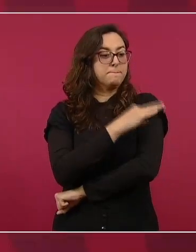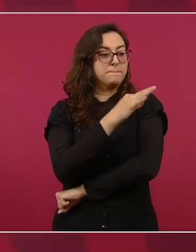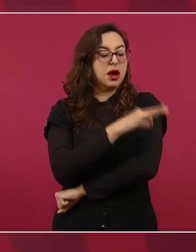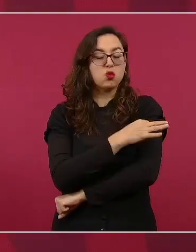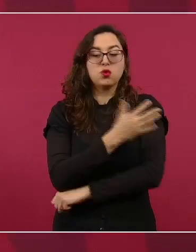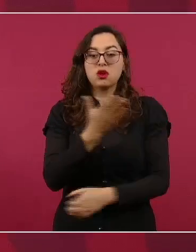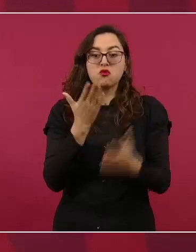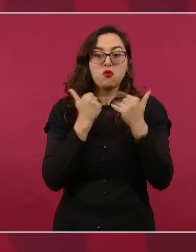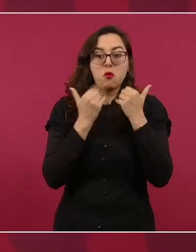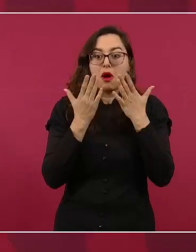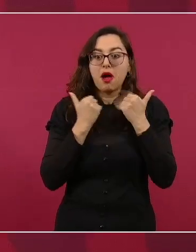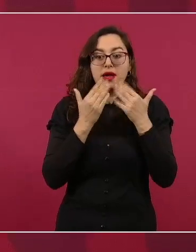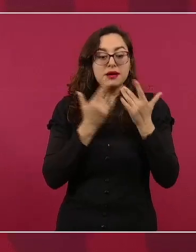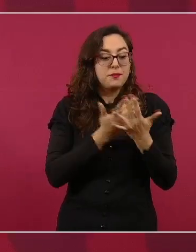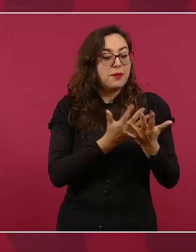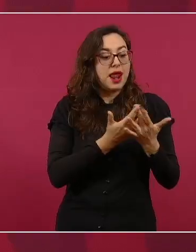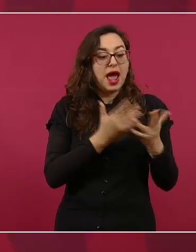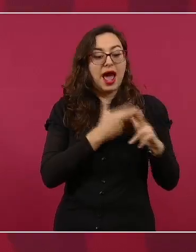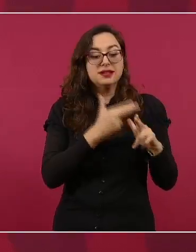¡300 años!